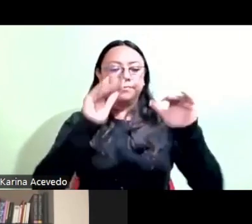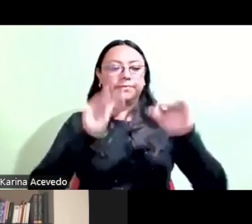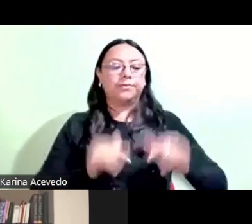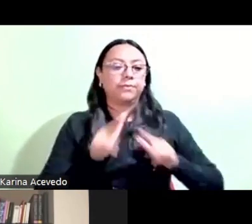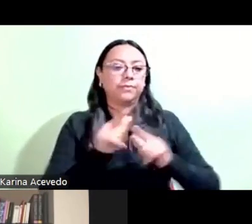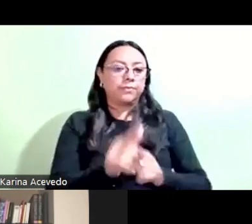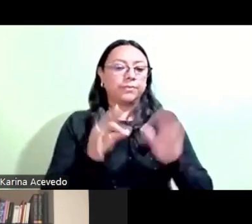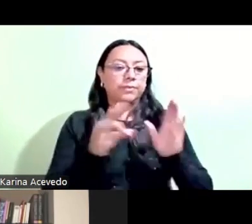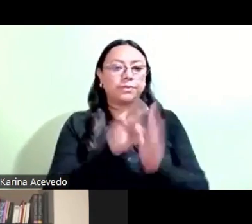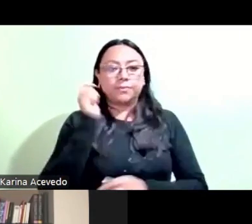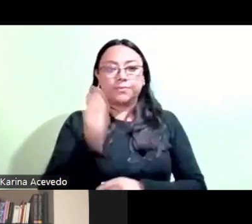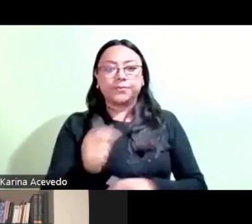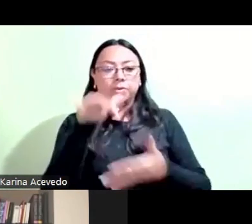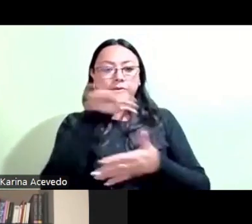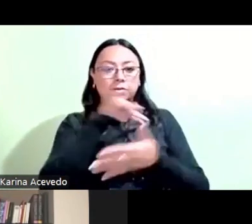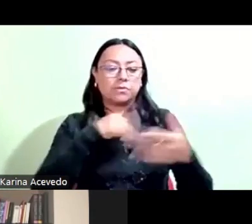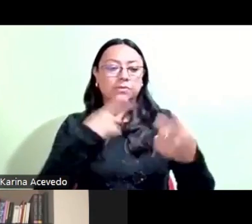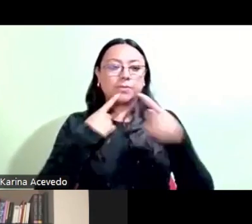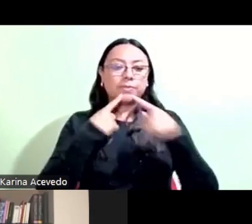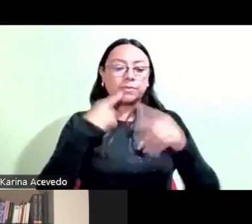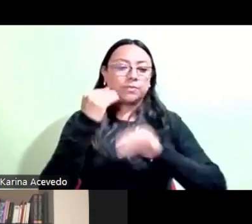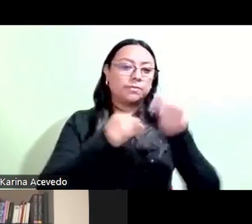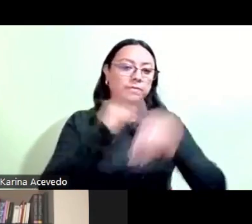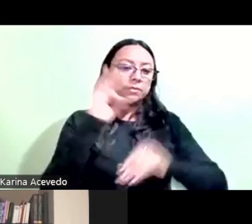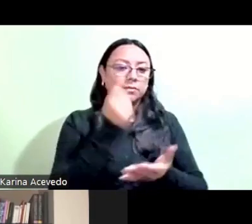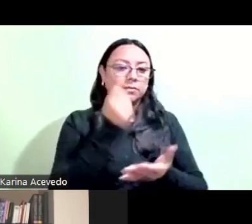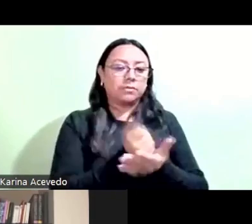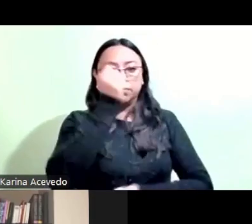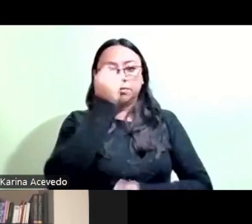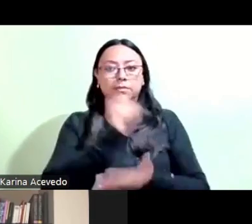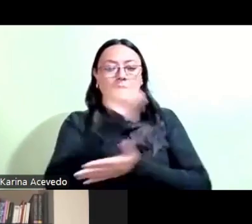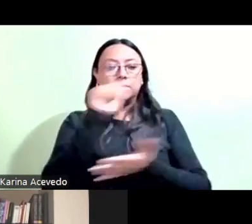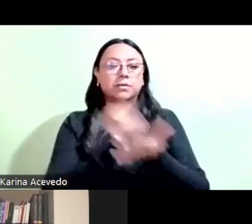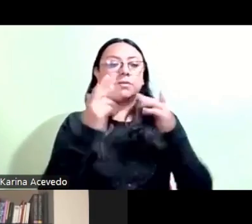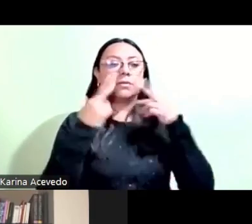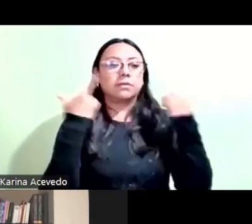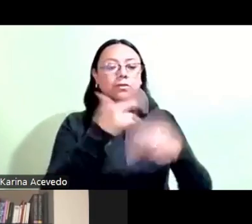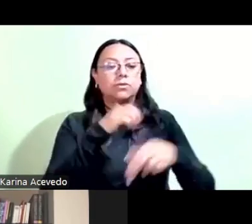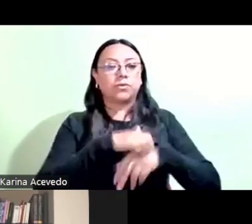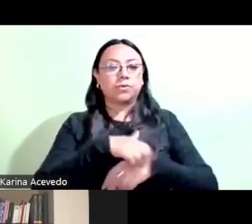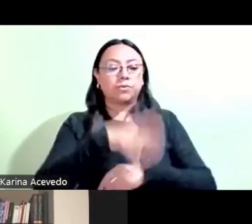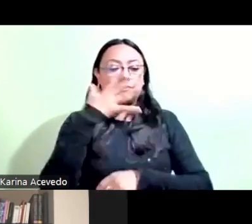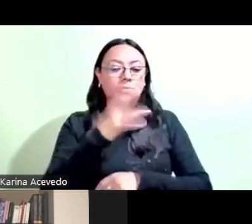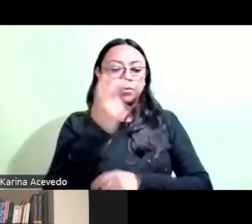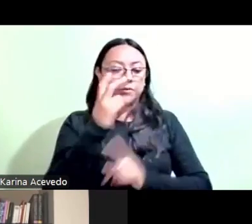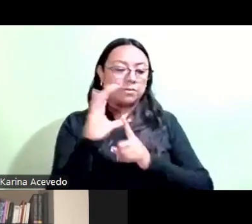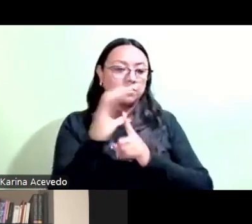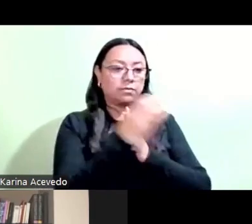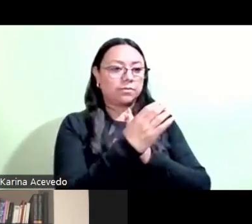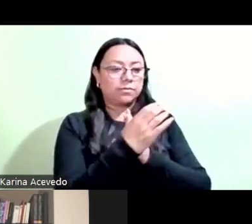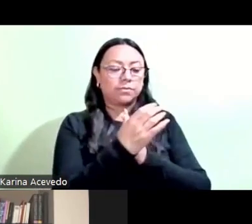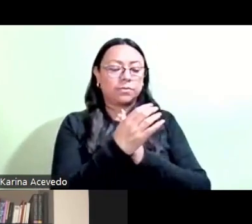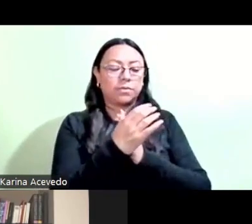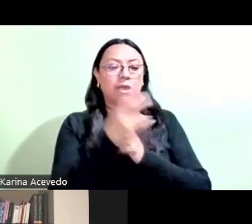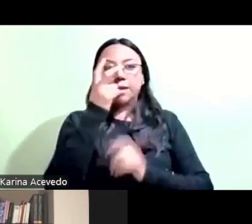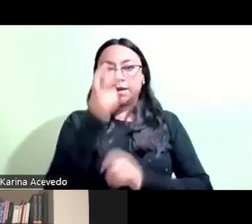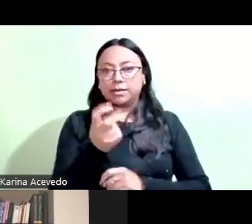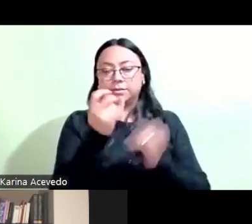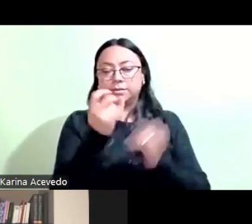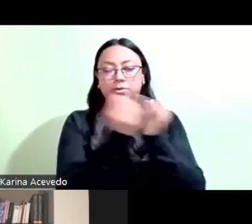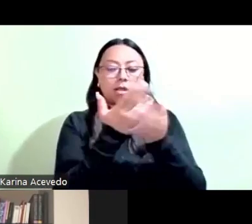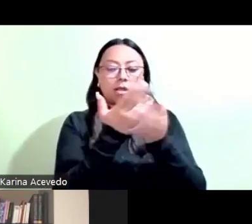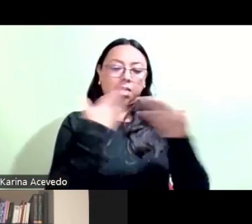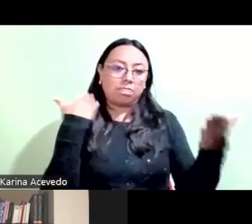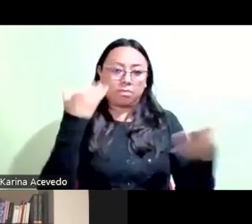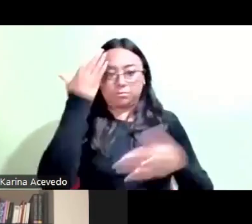sería la lectura, discusión y, en caso de aprobación del acta de la 10ª sesión ordinaria de esta comisión, y en virtud de que la misma fue distribuida